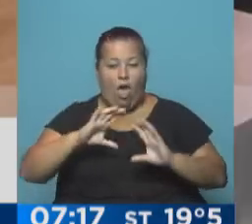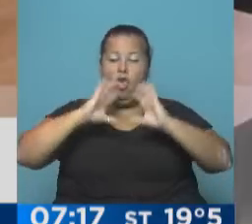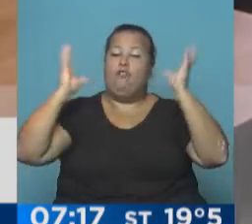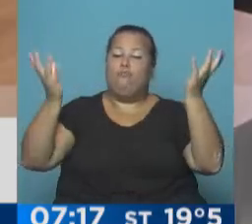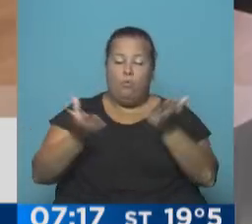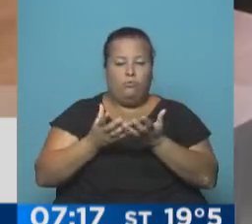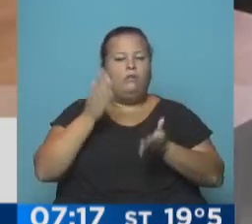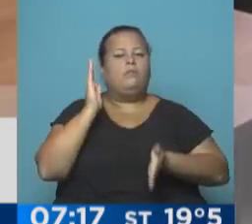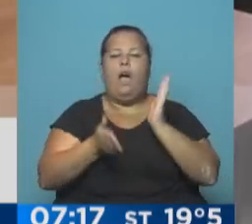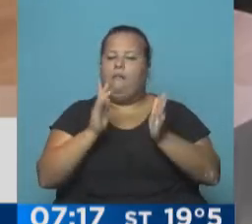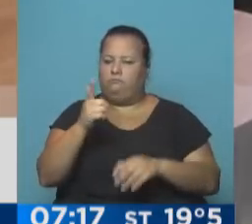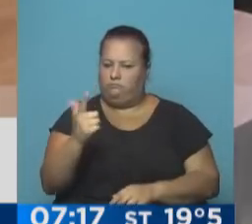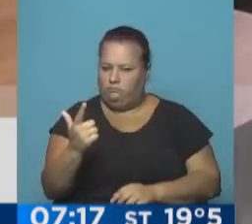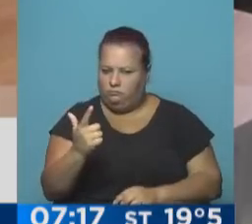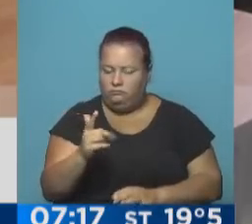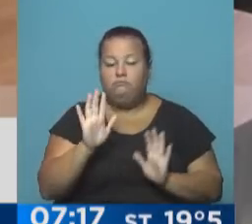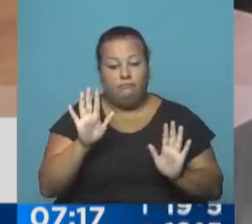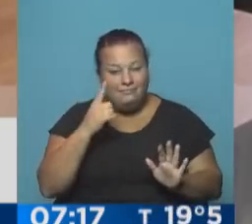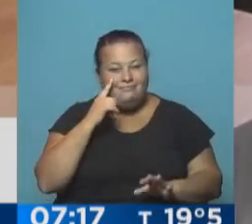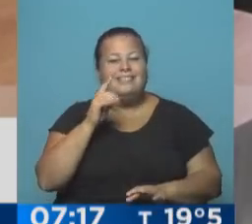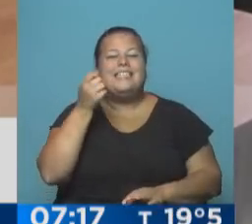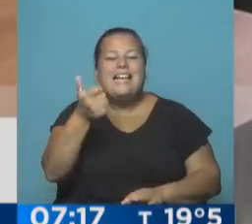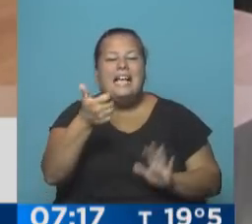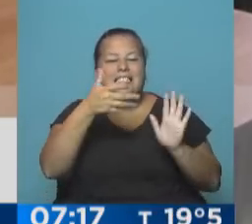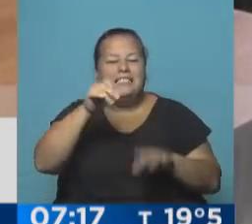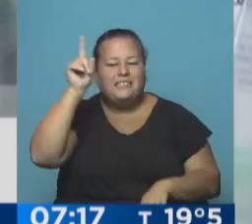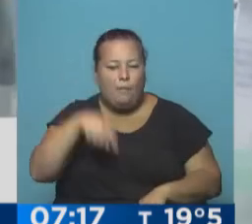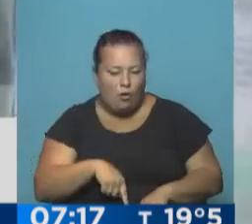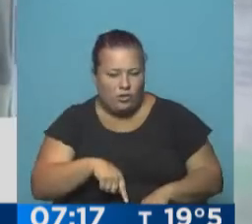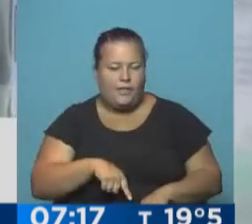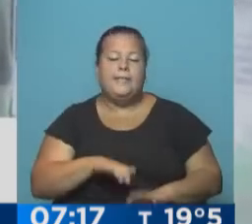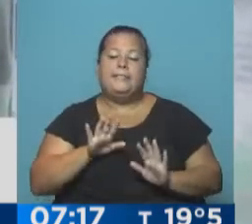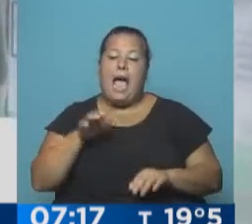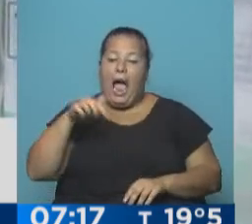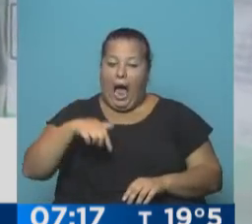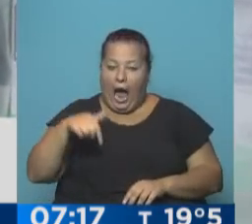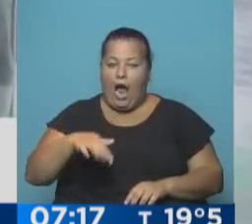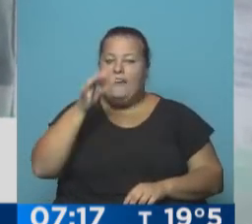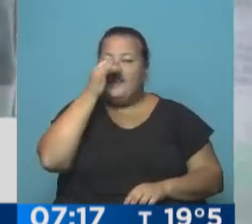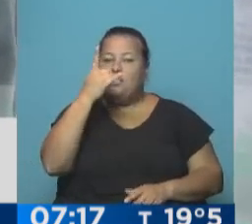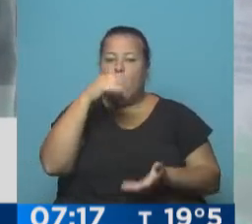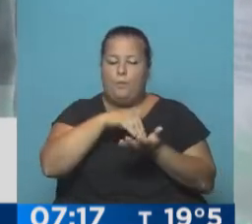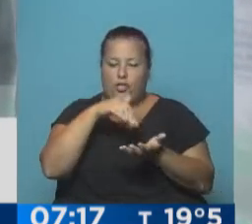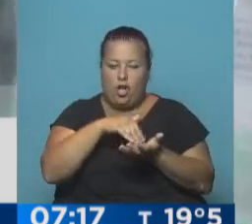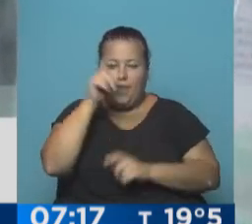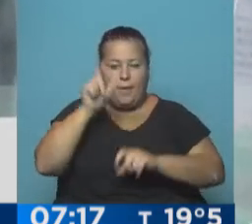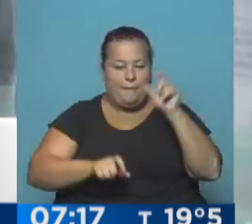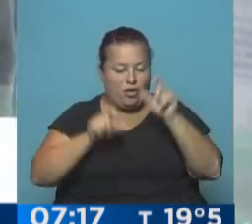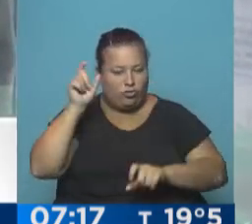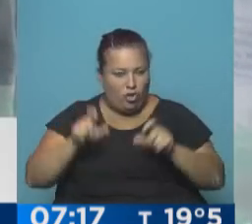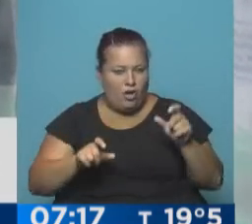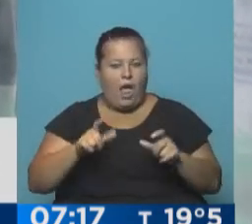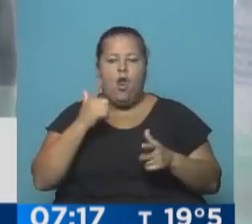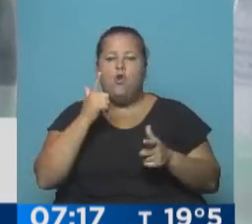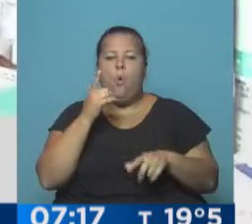mundo no recibe tratamiento escucharon casi el 60 por hay en este momento 21 millones de personas